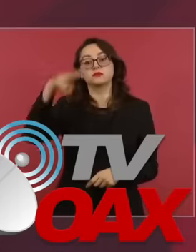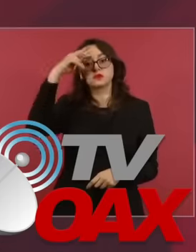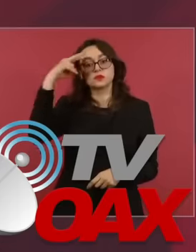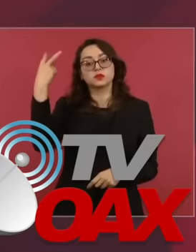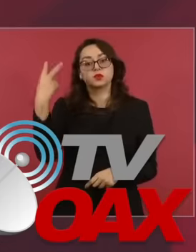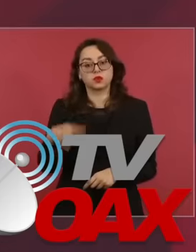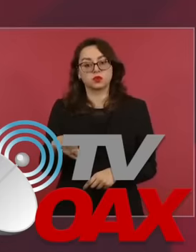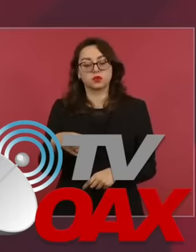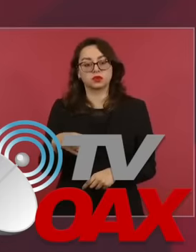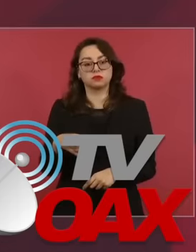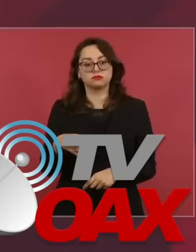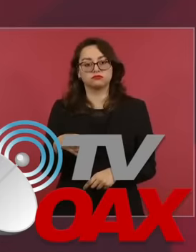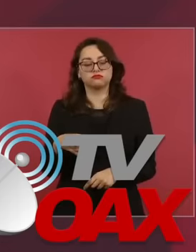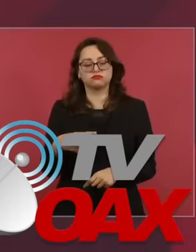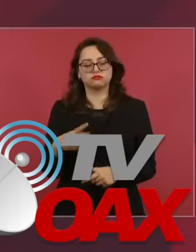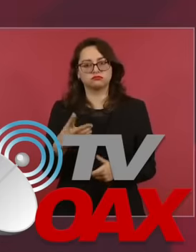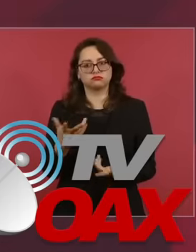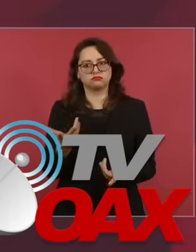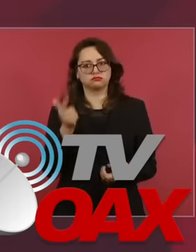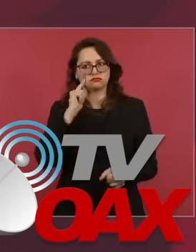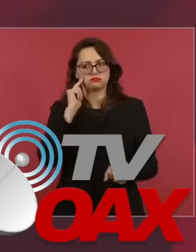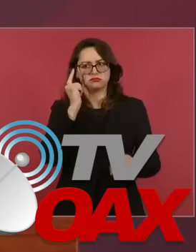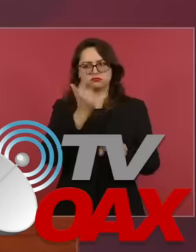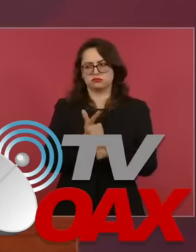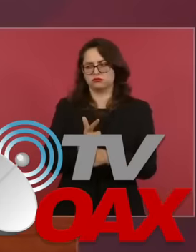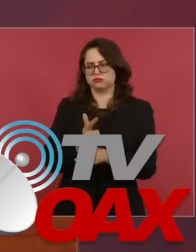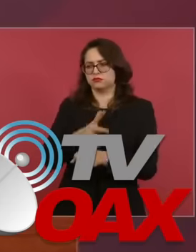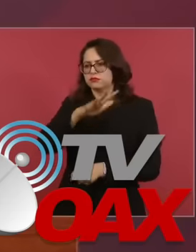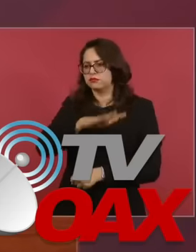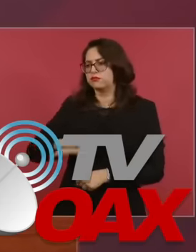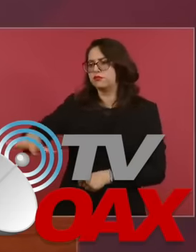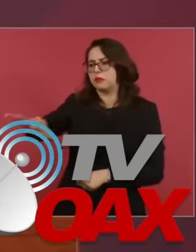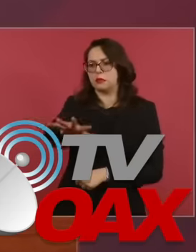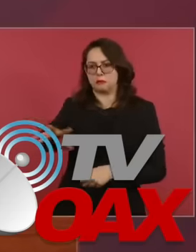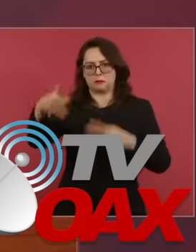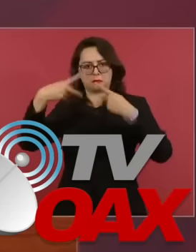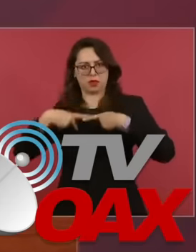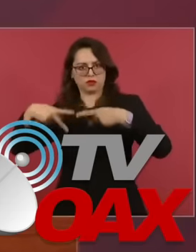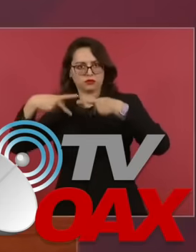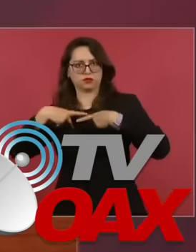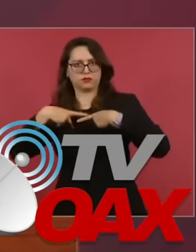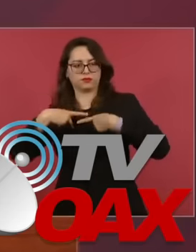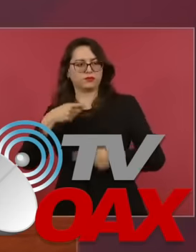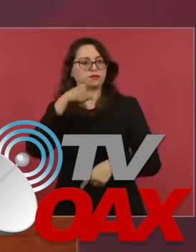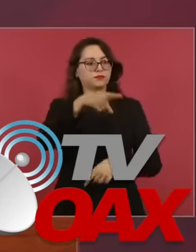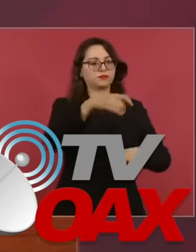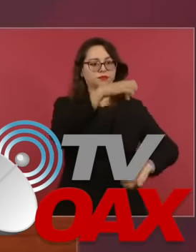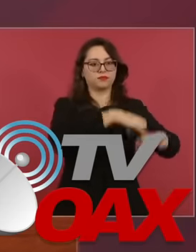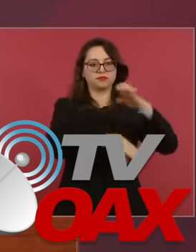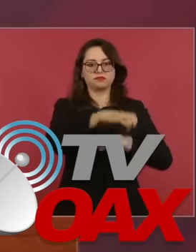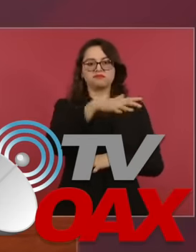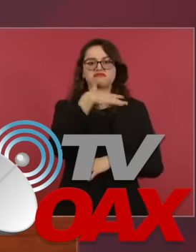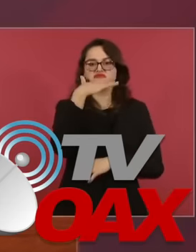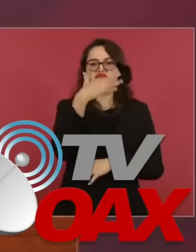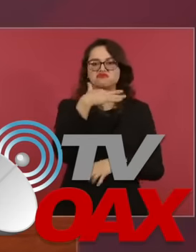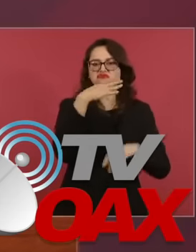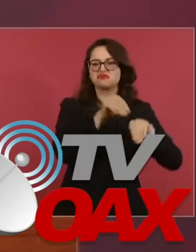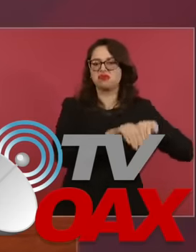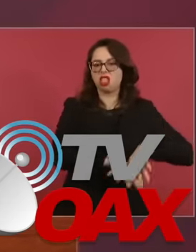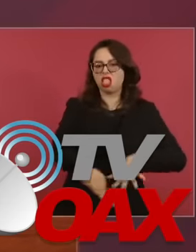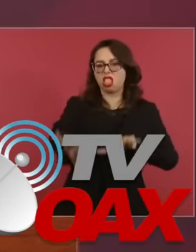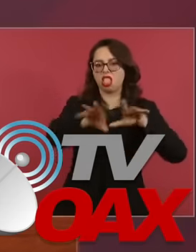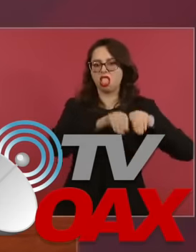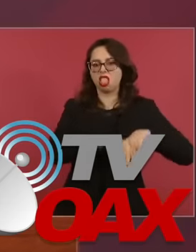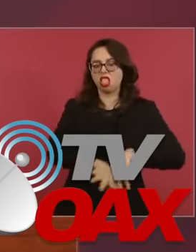hay una empresa que contaminó. Y nosotros consideramos que quien contamina debe de pagar. el Estado